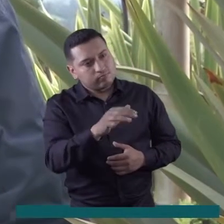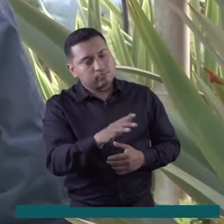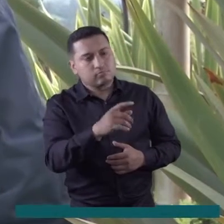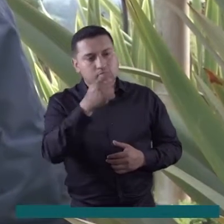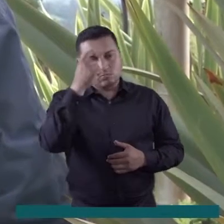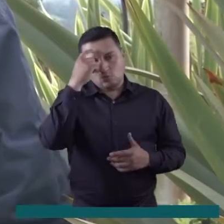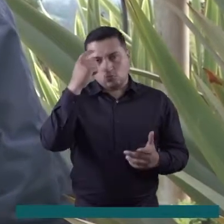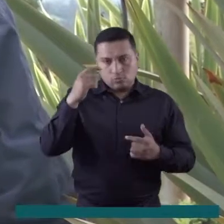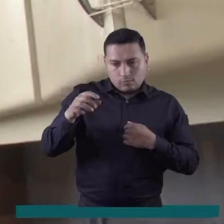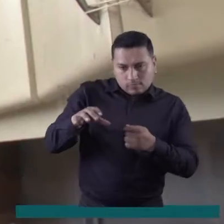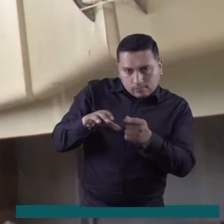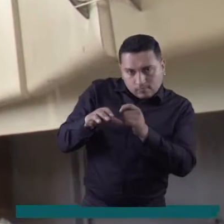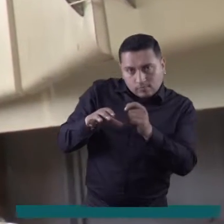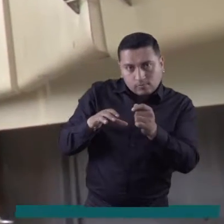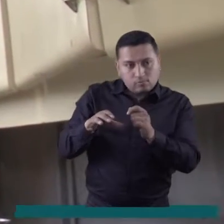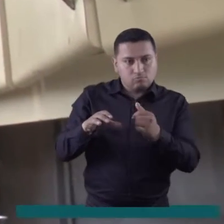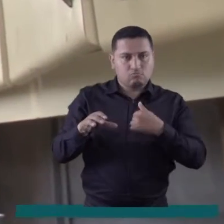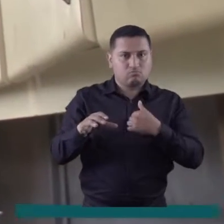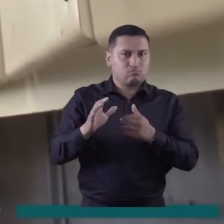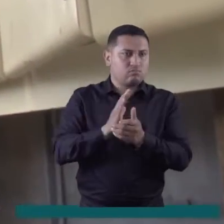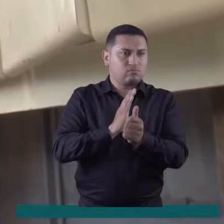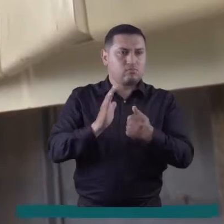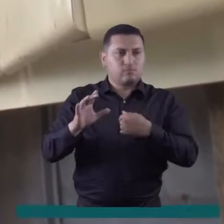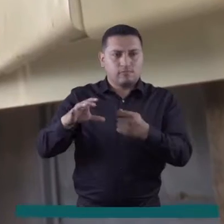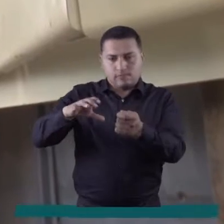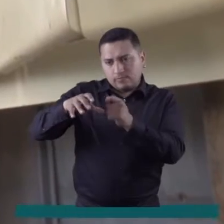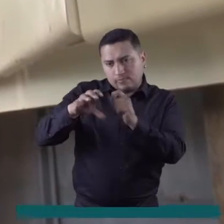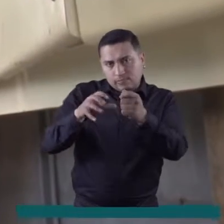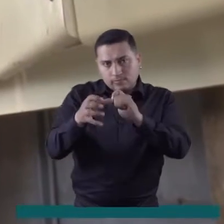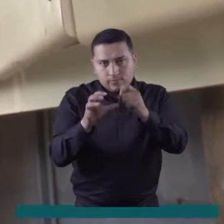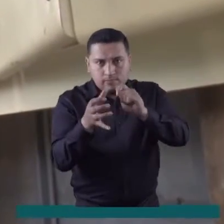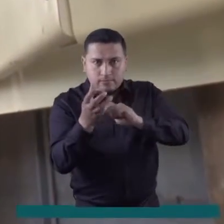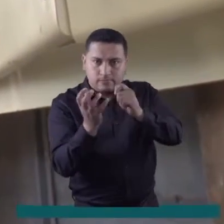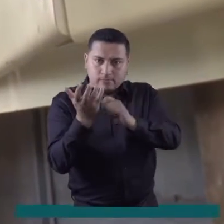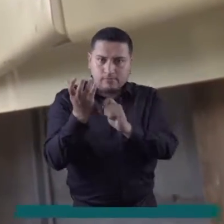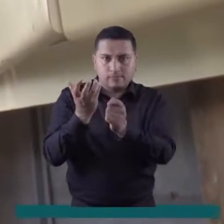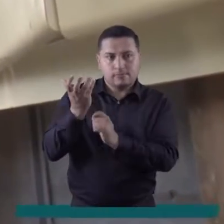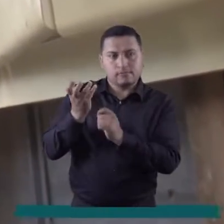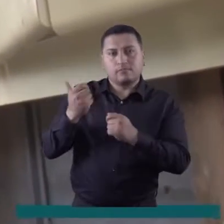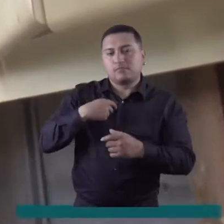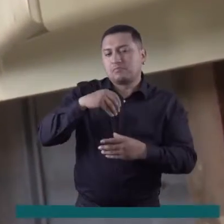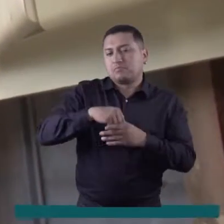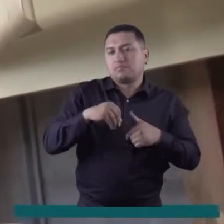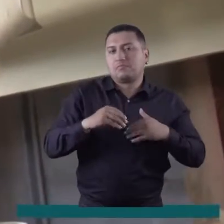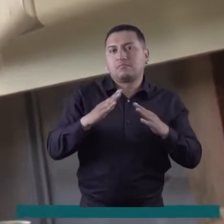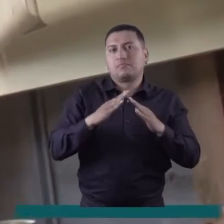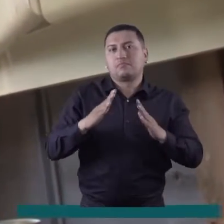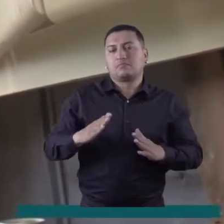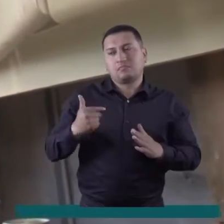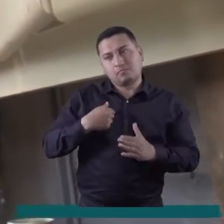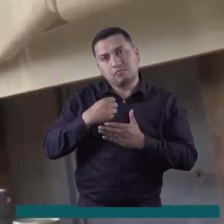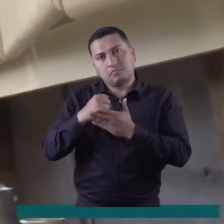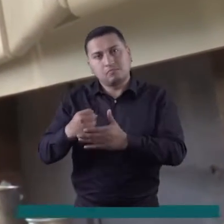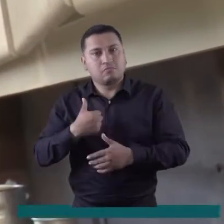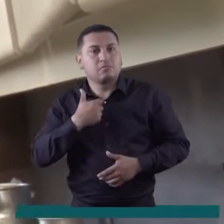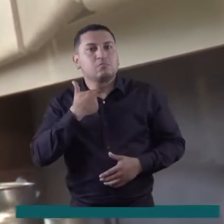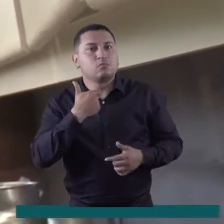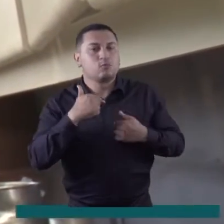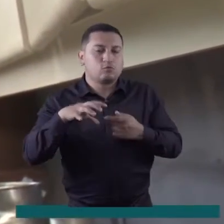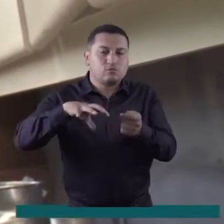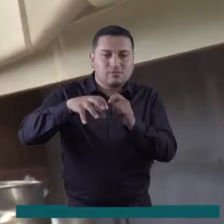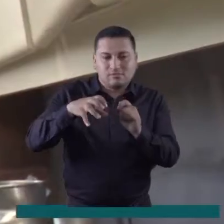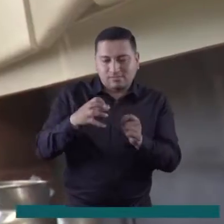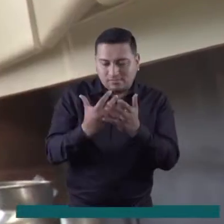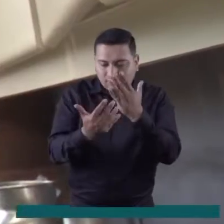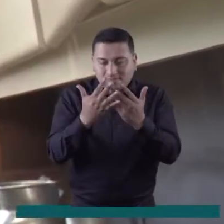y empecé con la cuestión de la pulida. Y yo sí le manejo perfecto el bisturí y le pulo todas las velas, porque estoy aquí en la casa y le colaboro y me gusta, a